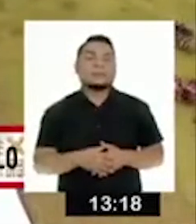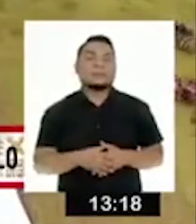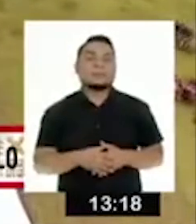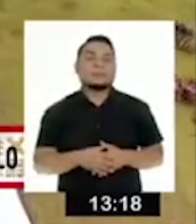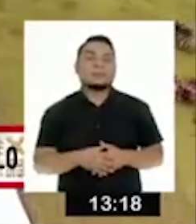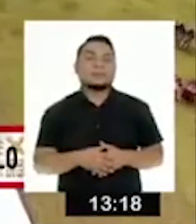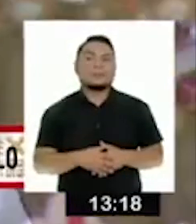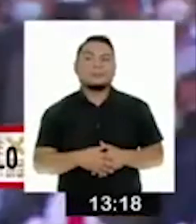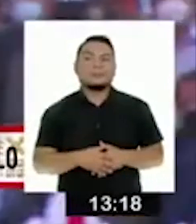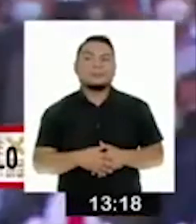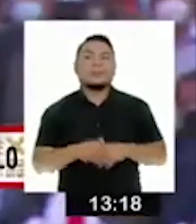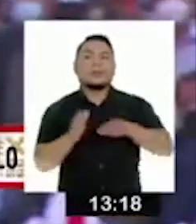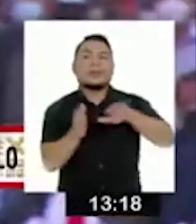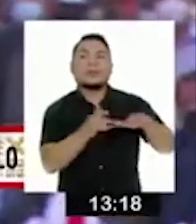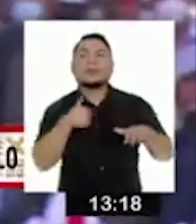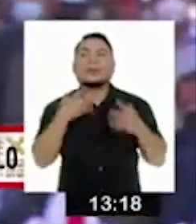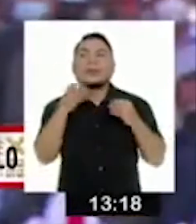agregar, queridos compatriotas,